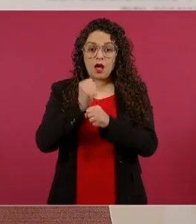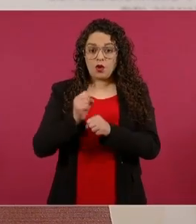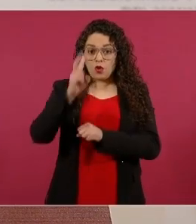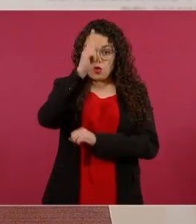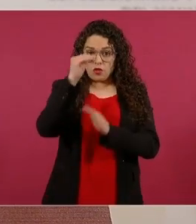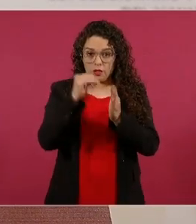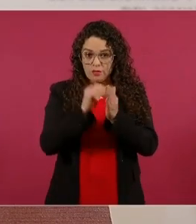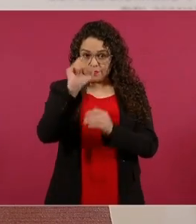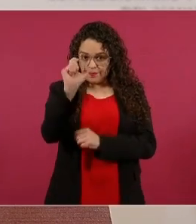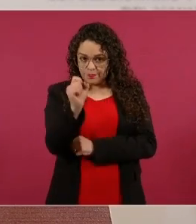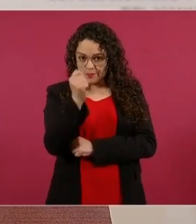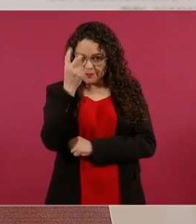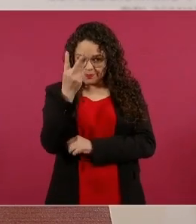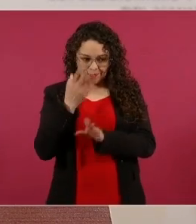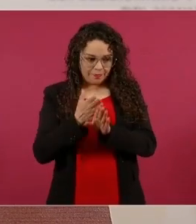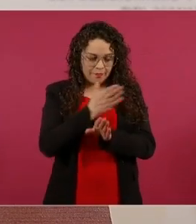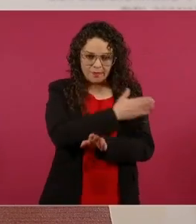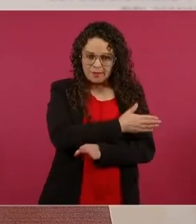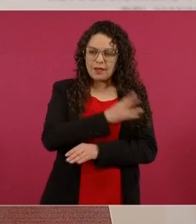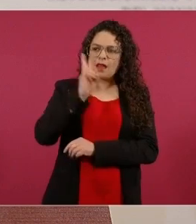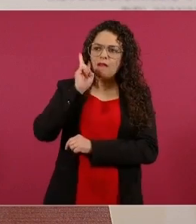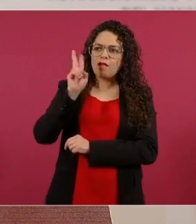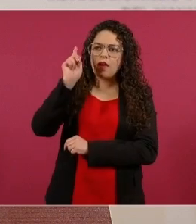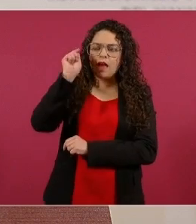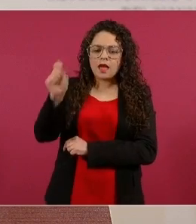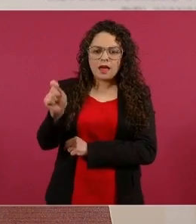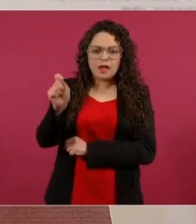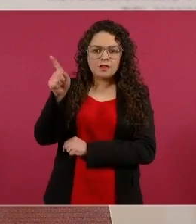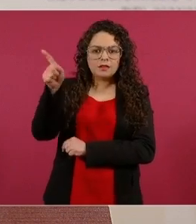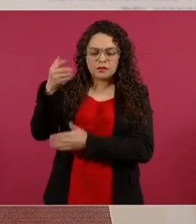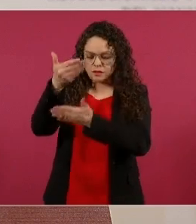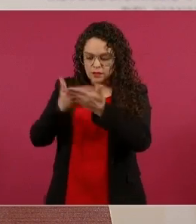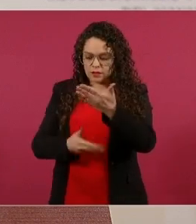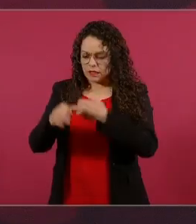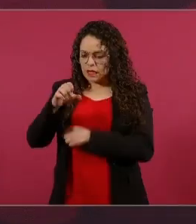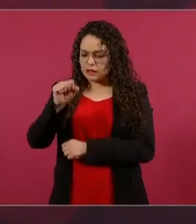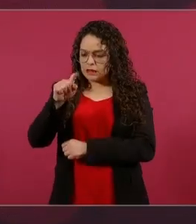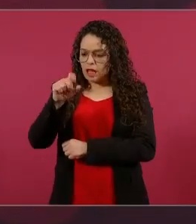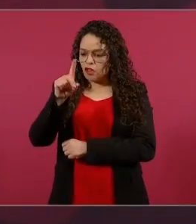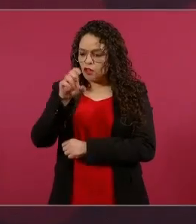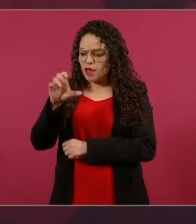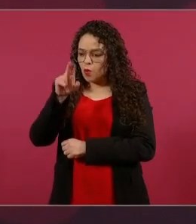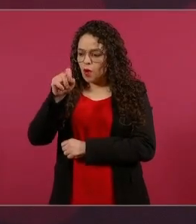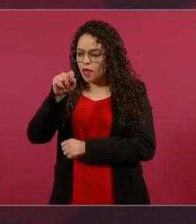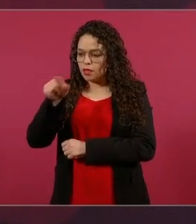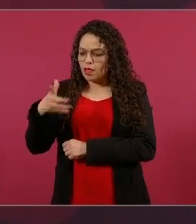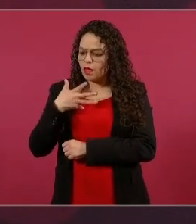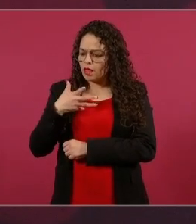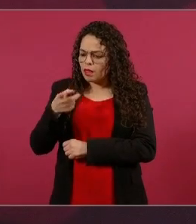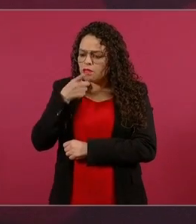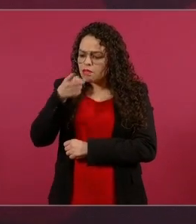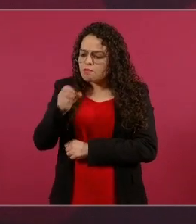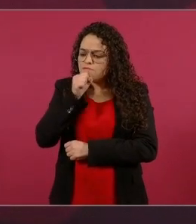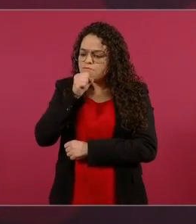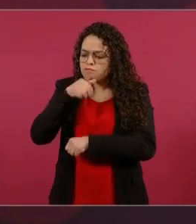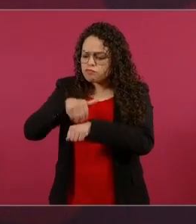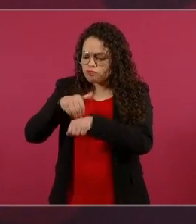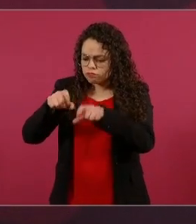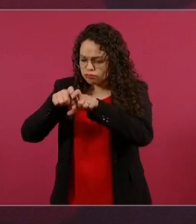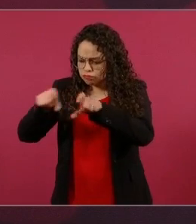en su estado de cuenta un monto y cuando llegaron al banco ya no estaba en ese caso y es muy importante eso es un cobro no